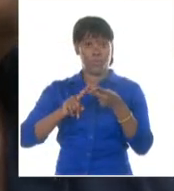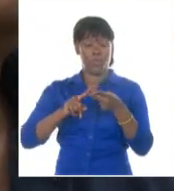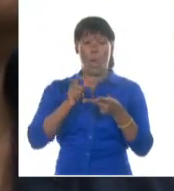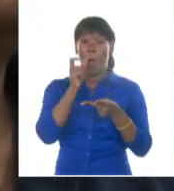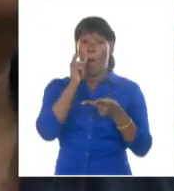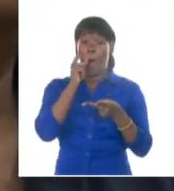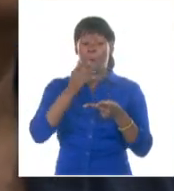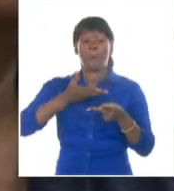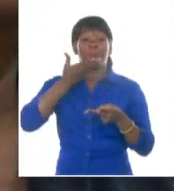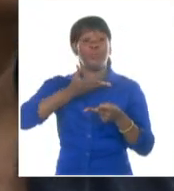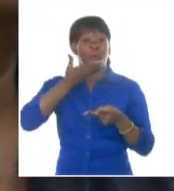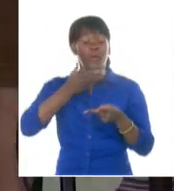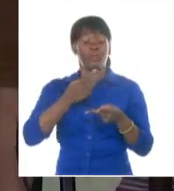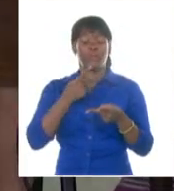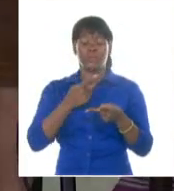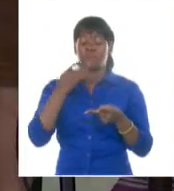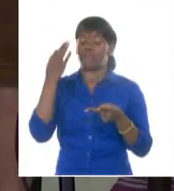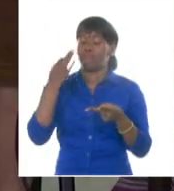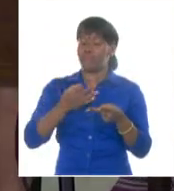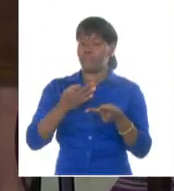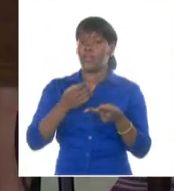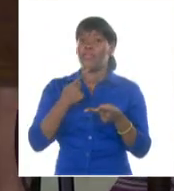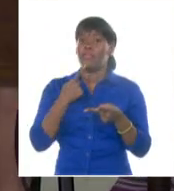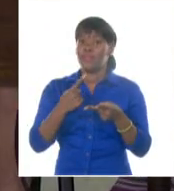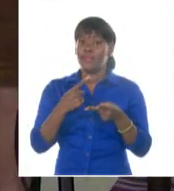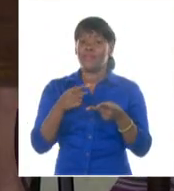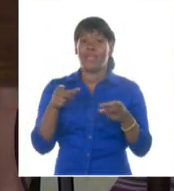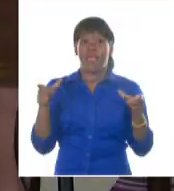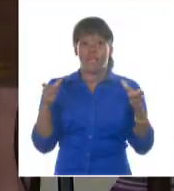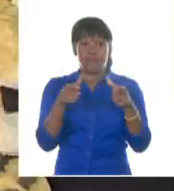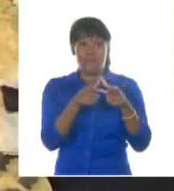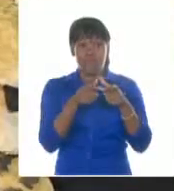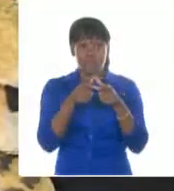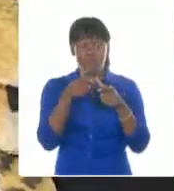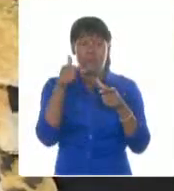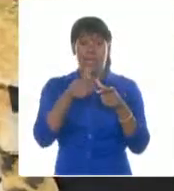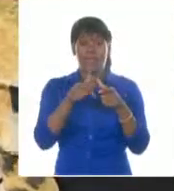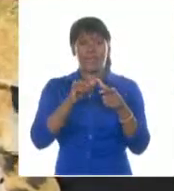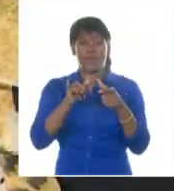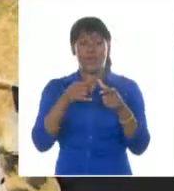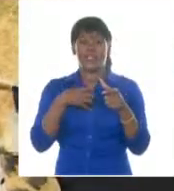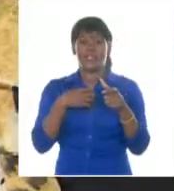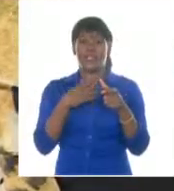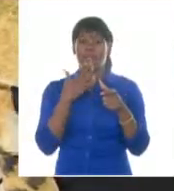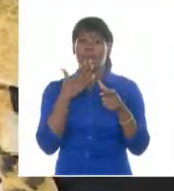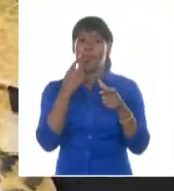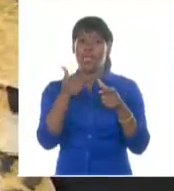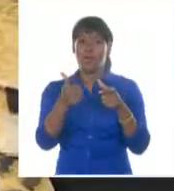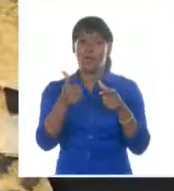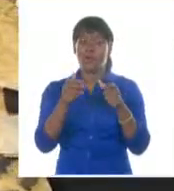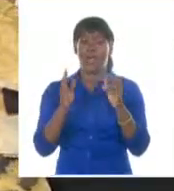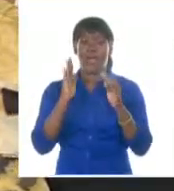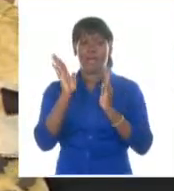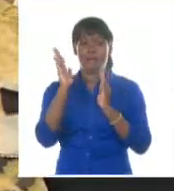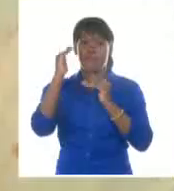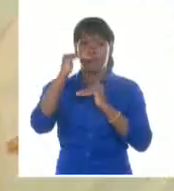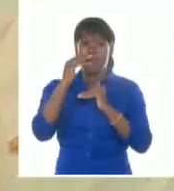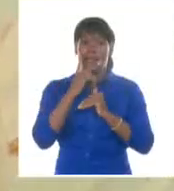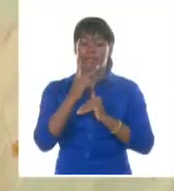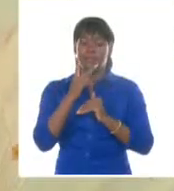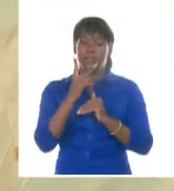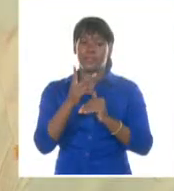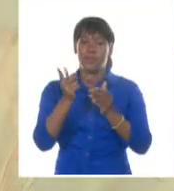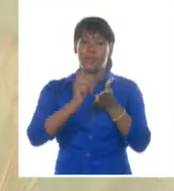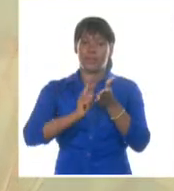de Armando Jar para hacer realidad una fundación que se dedicara al estudio de la obra de uno de los más grandes escritores del siglo XX.